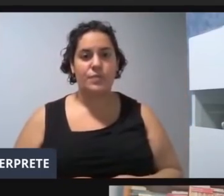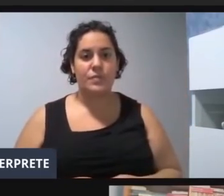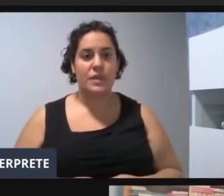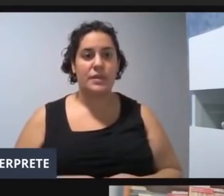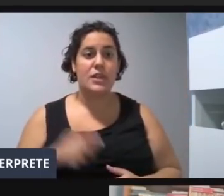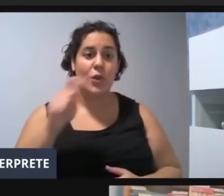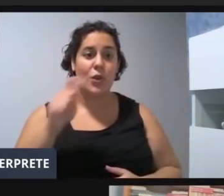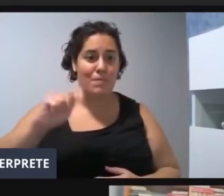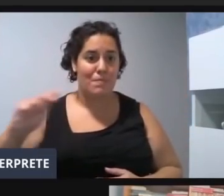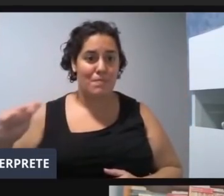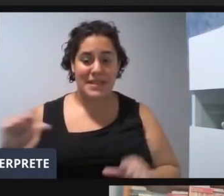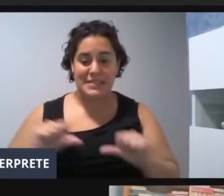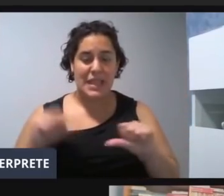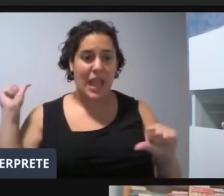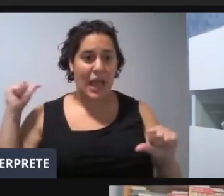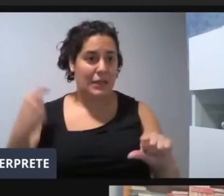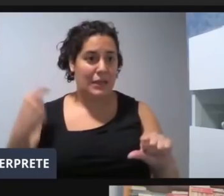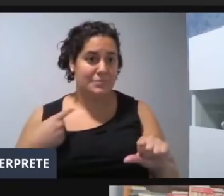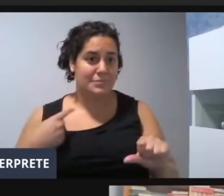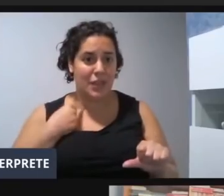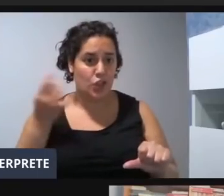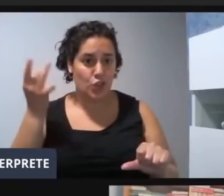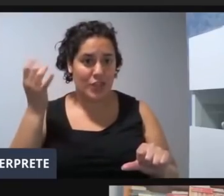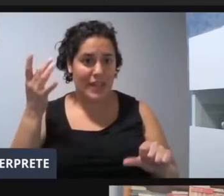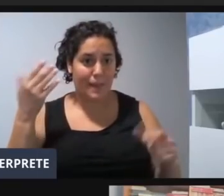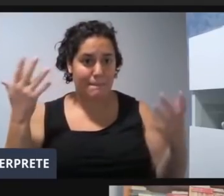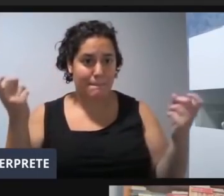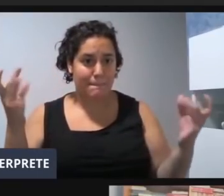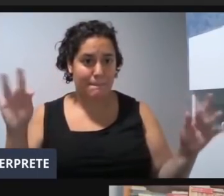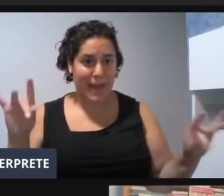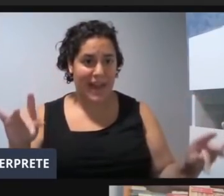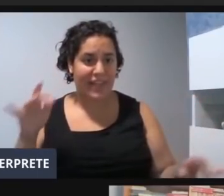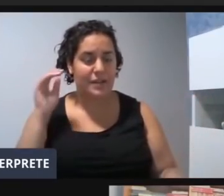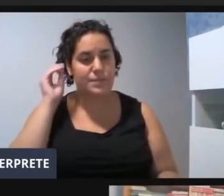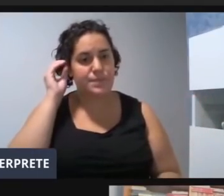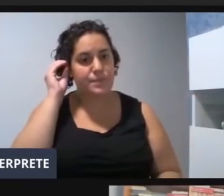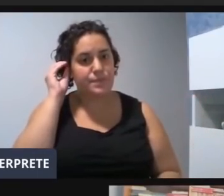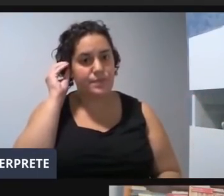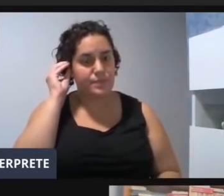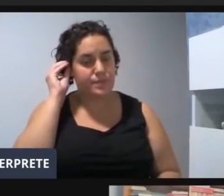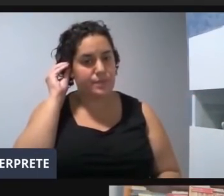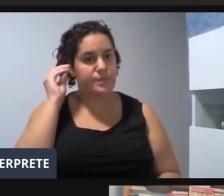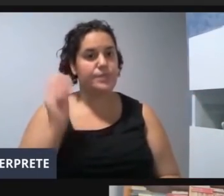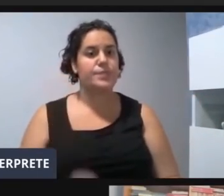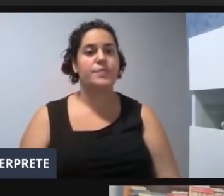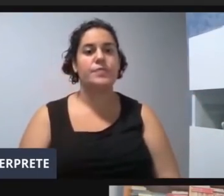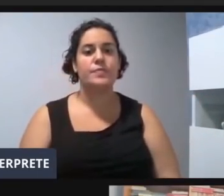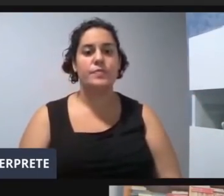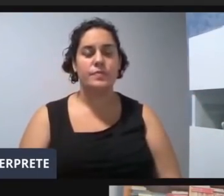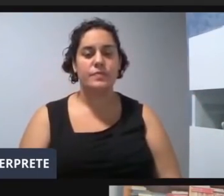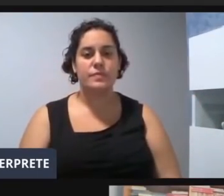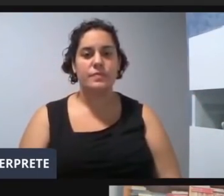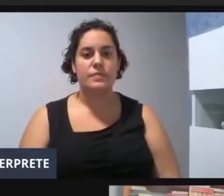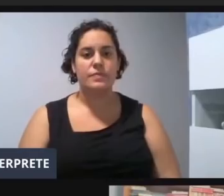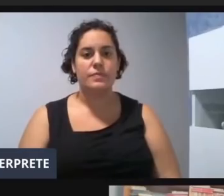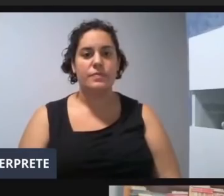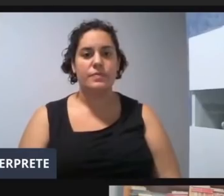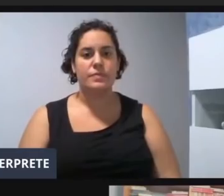pues eso supone muertos y enfermos con secuelas. Pero sin embargo, el hacerlo no garantiza